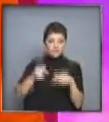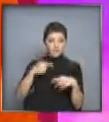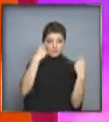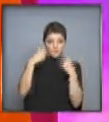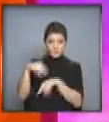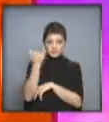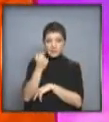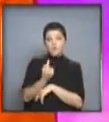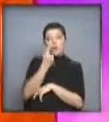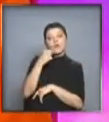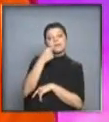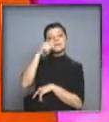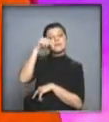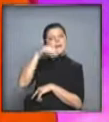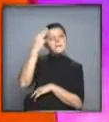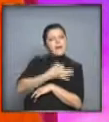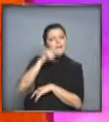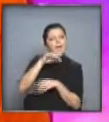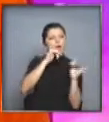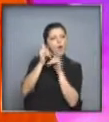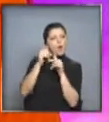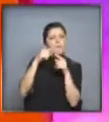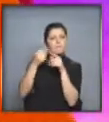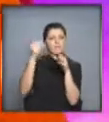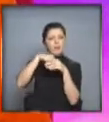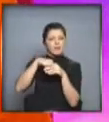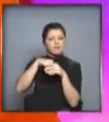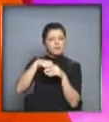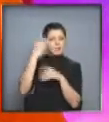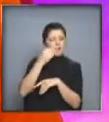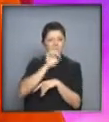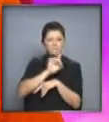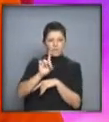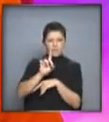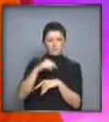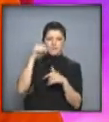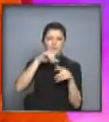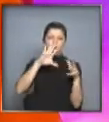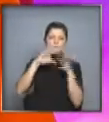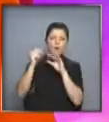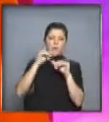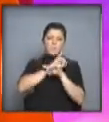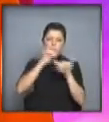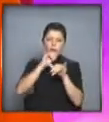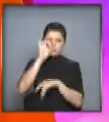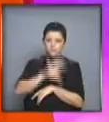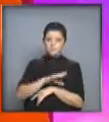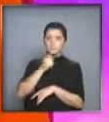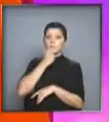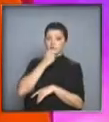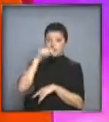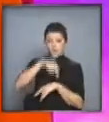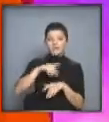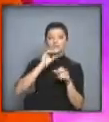hay tantos jóvenes militando en política, sino que es más una movida de marketing de algunos sectores. De esto, por ejemplo, habló Jorge Lanata.